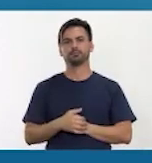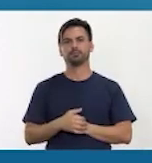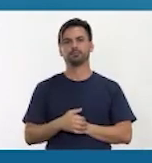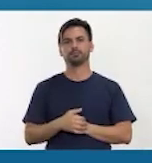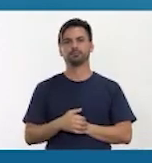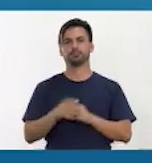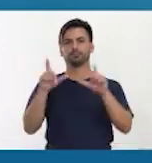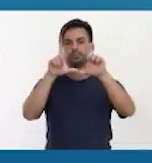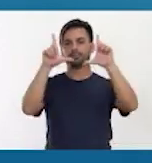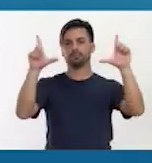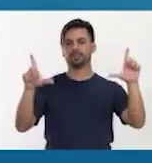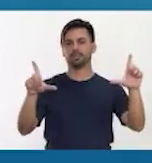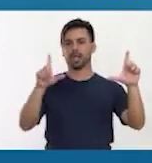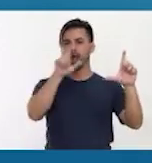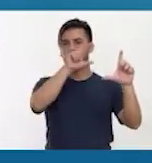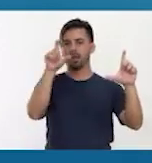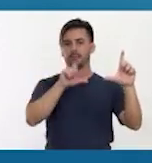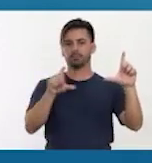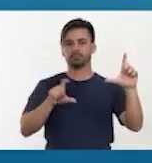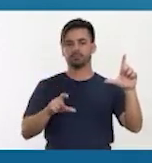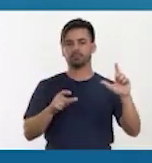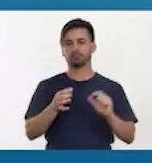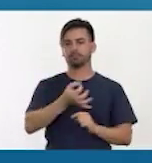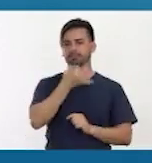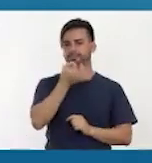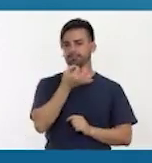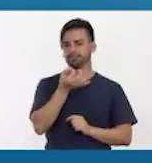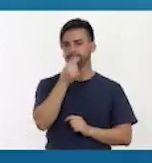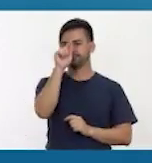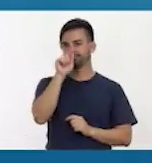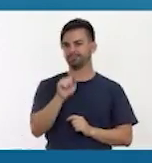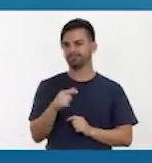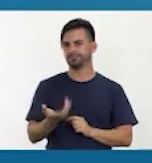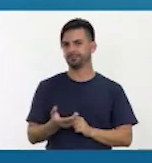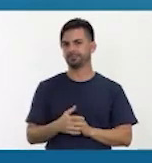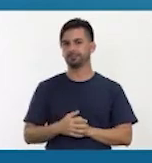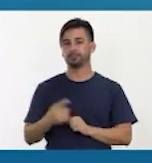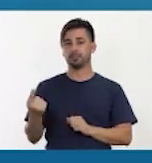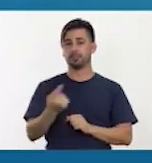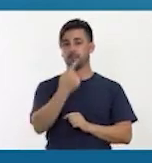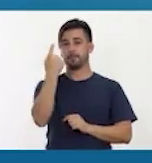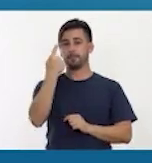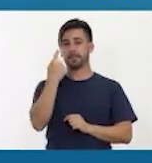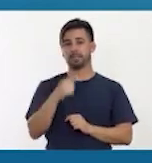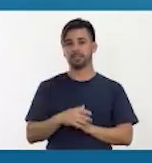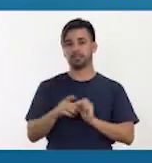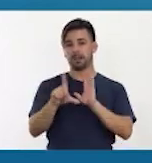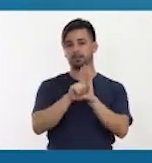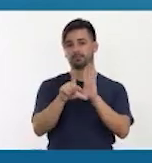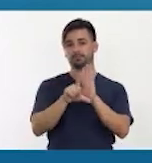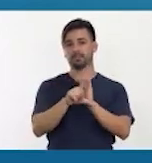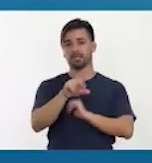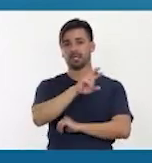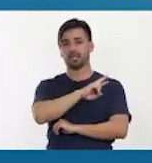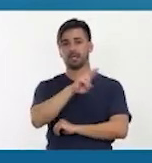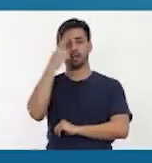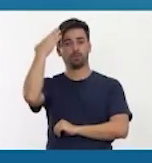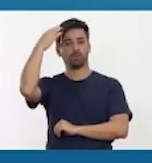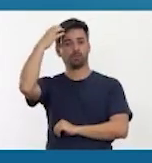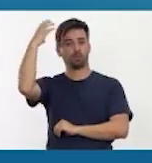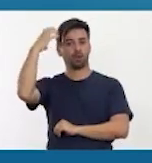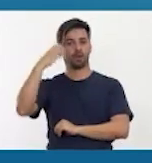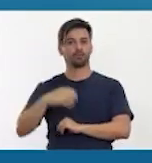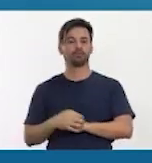una tabla sincrónica con los siguientes elementos: principales medidas del gobierno revolucionario,